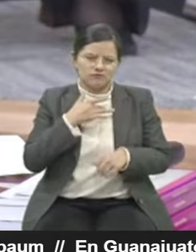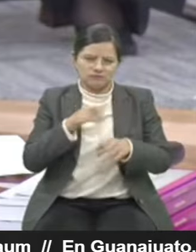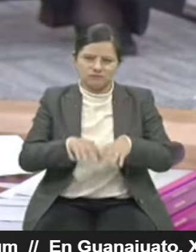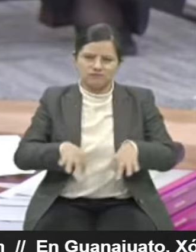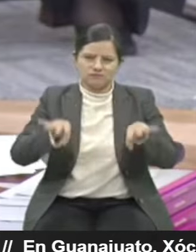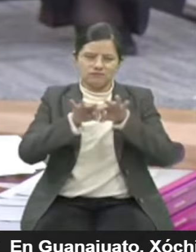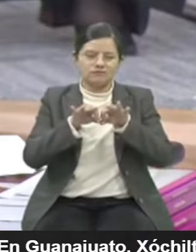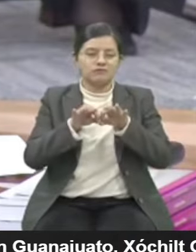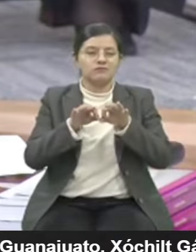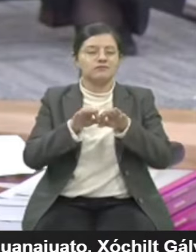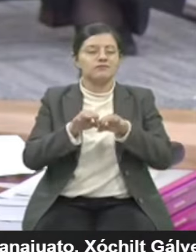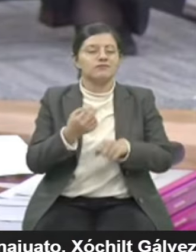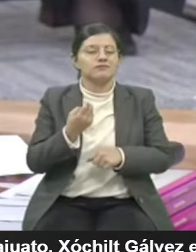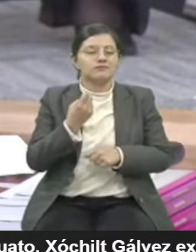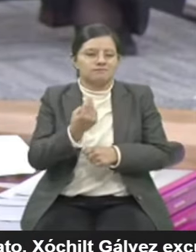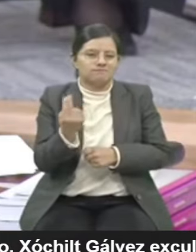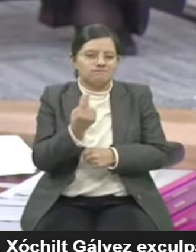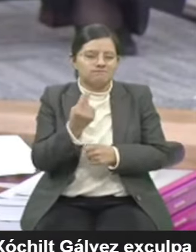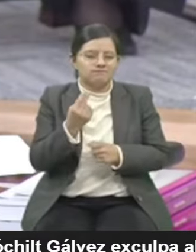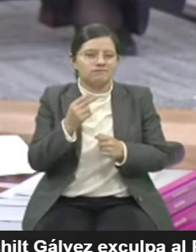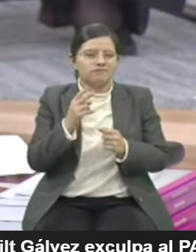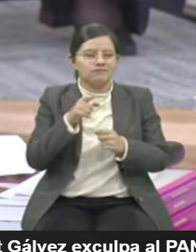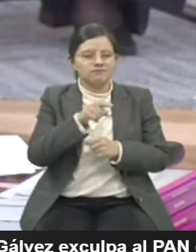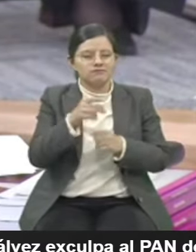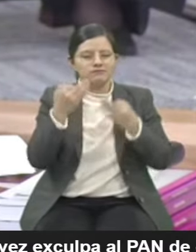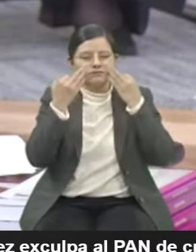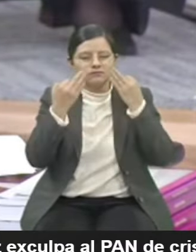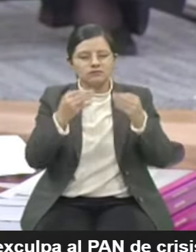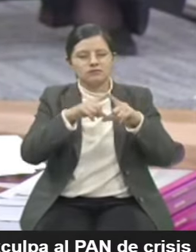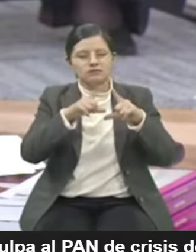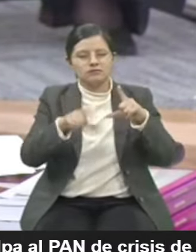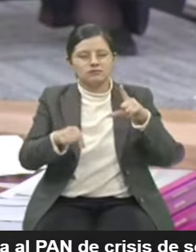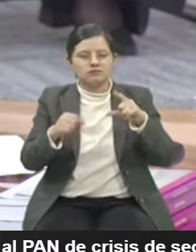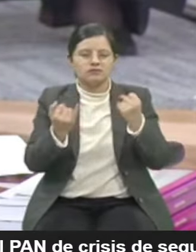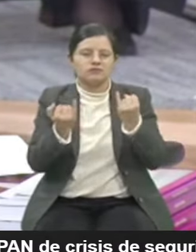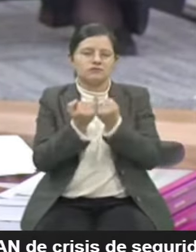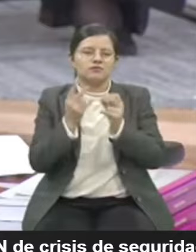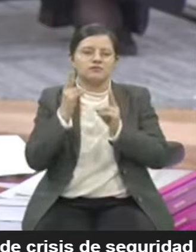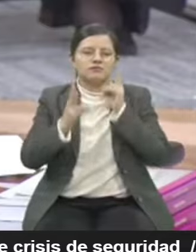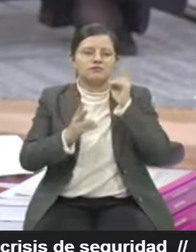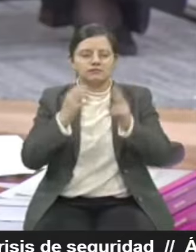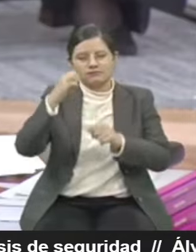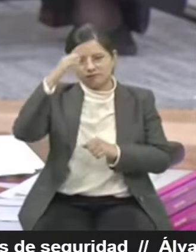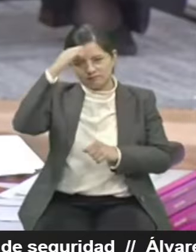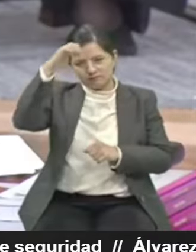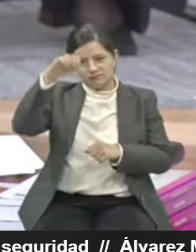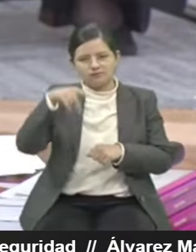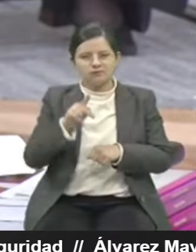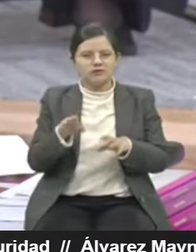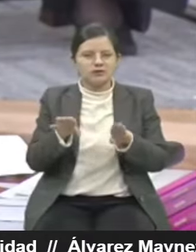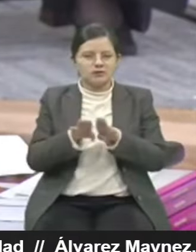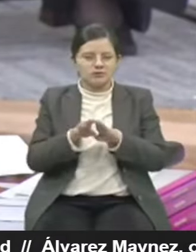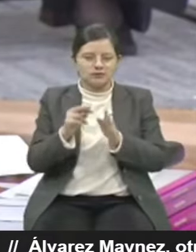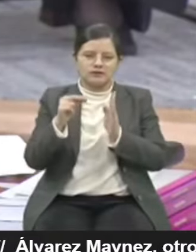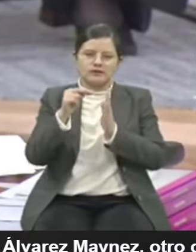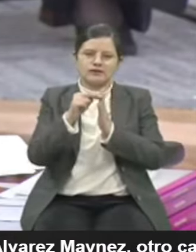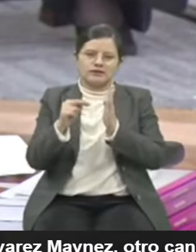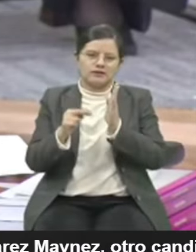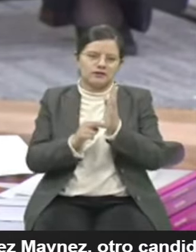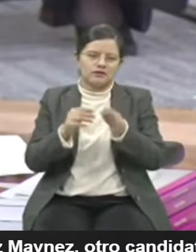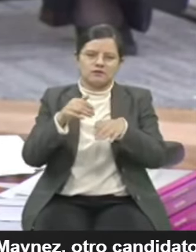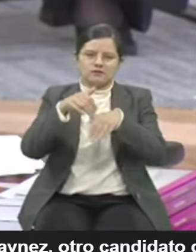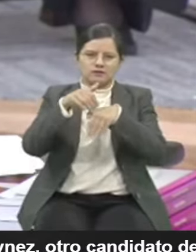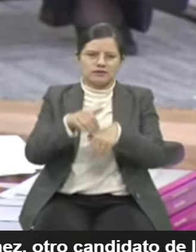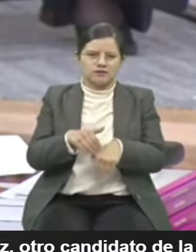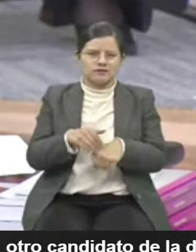la observación nacional y por supuesto Los visitantes extranjeros pero también con reglas con rendición de cuentas con transparencia de